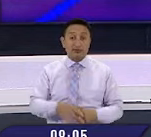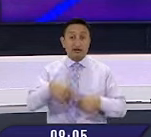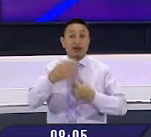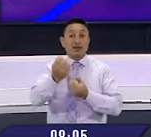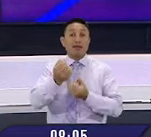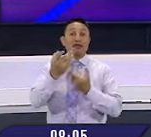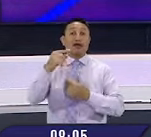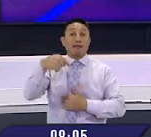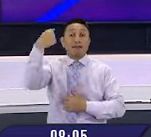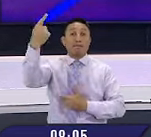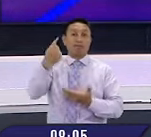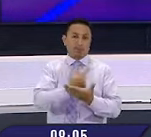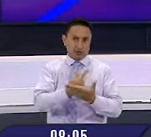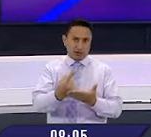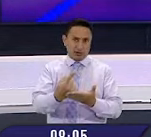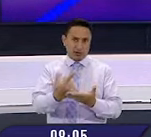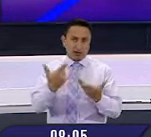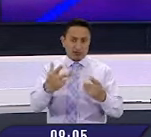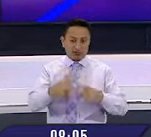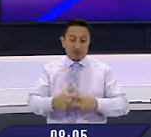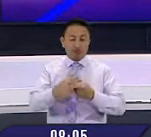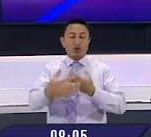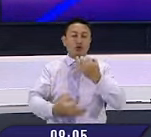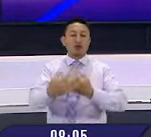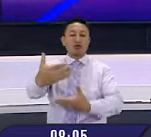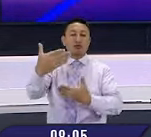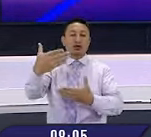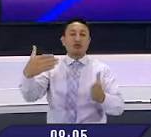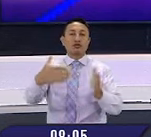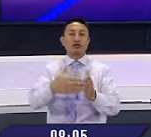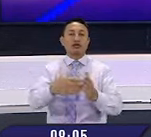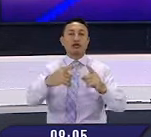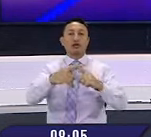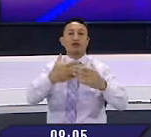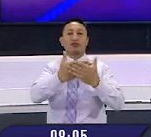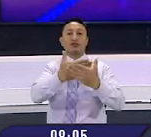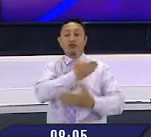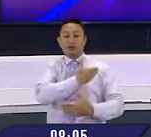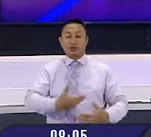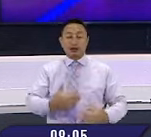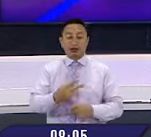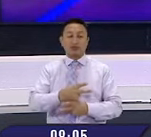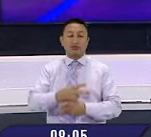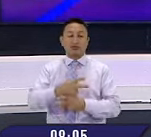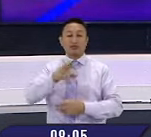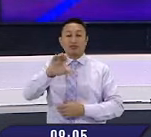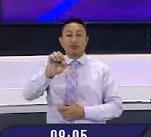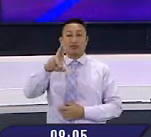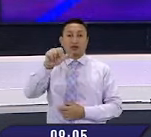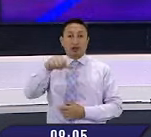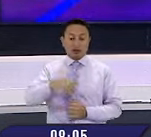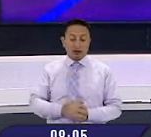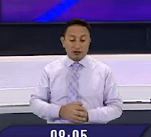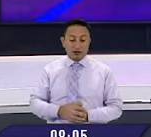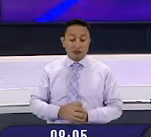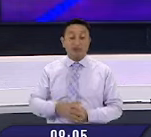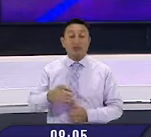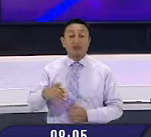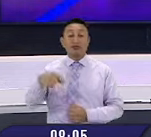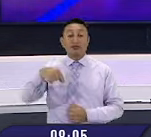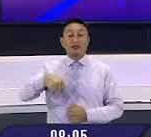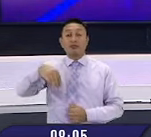la próxima semana se efectuará el juicio político contra el expresidente de la Judicatura, Wilman Terán, implicado en los